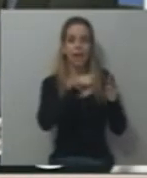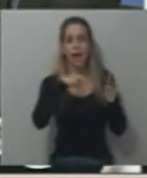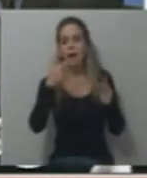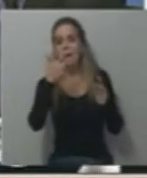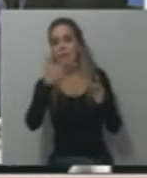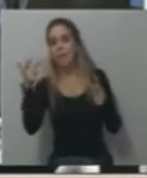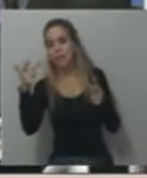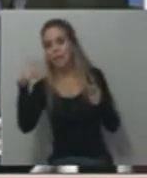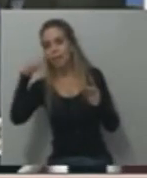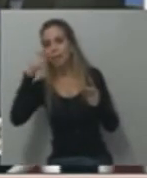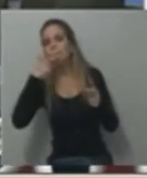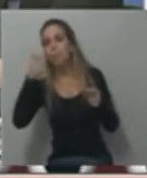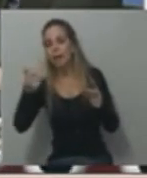Estos son más o menos los números entre 10 y 12 puntos.